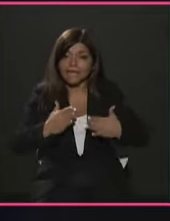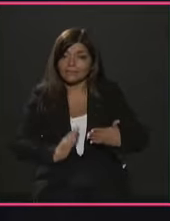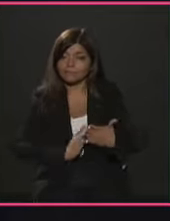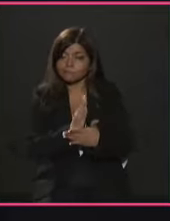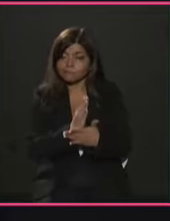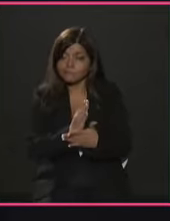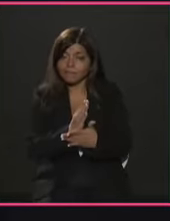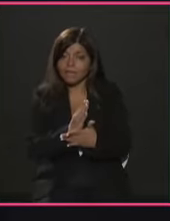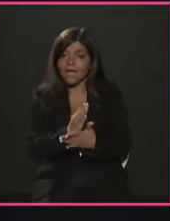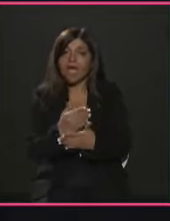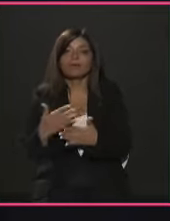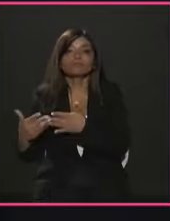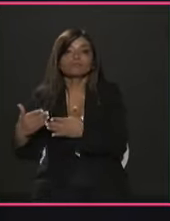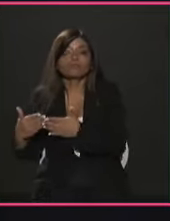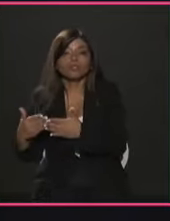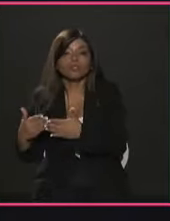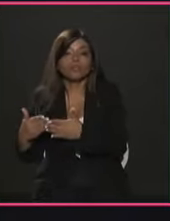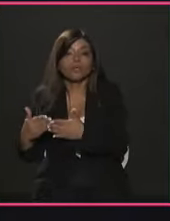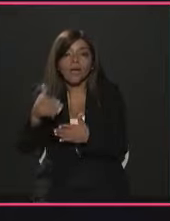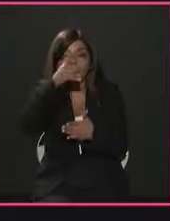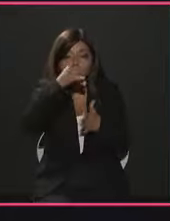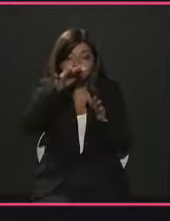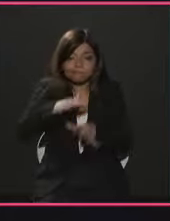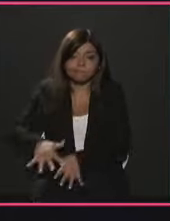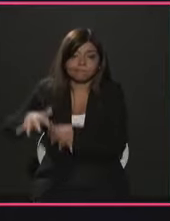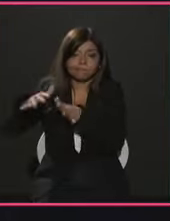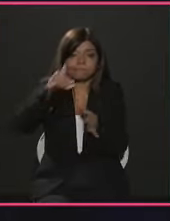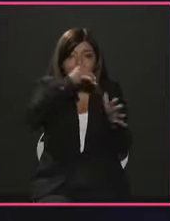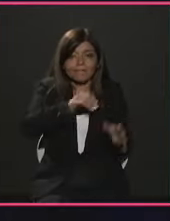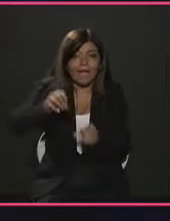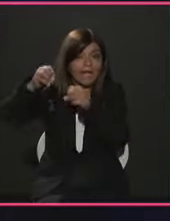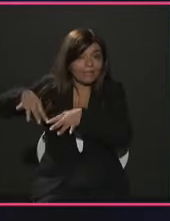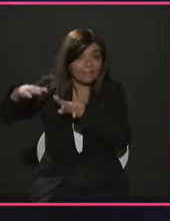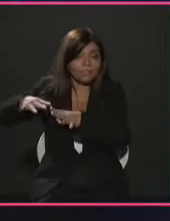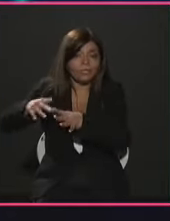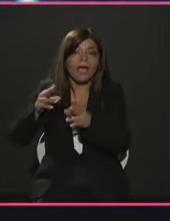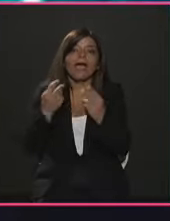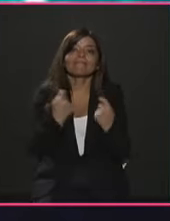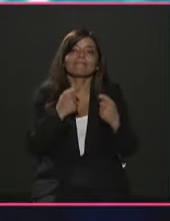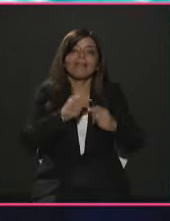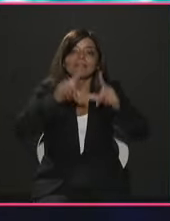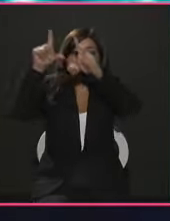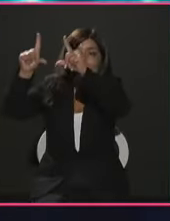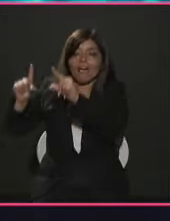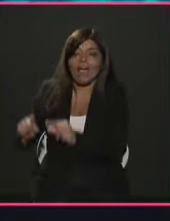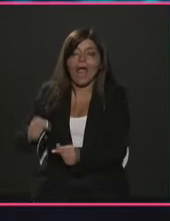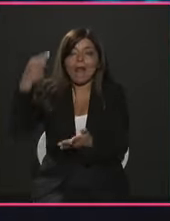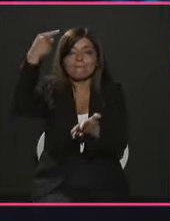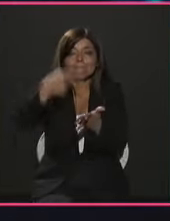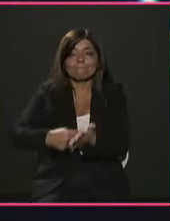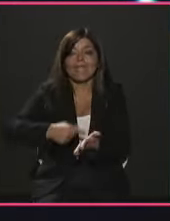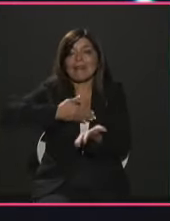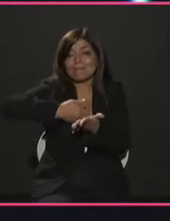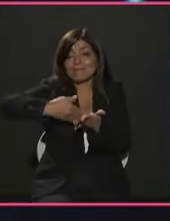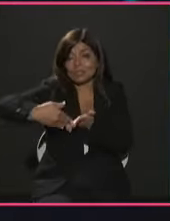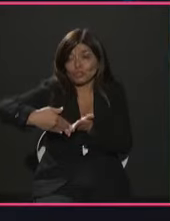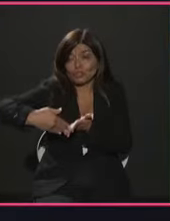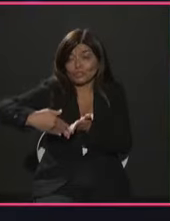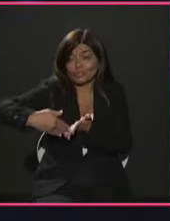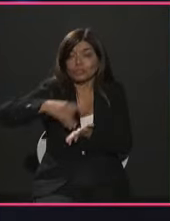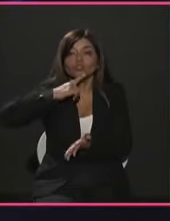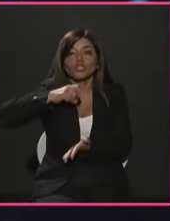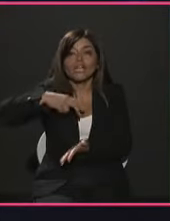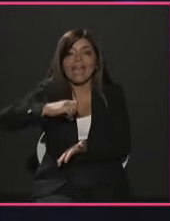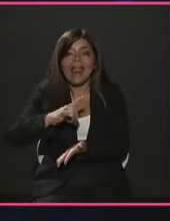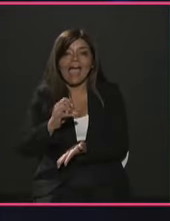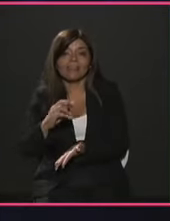enfocada en el sector de desechos que intenta bajar 1 millones de toneladas de metano anualmente esto